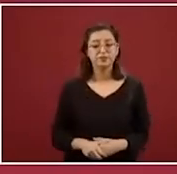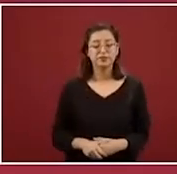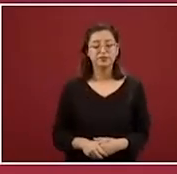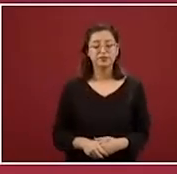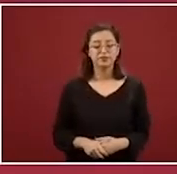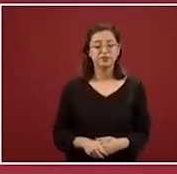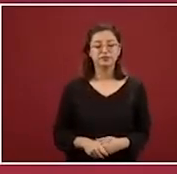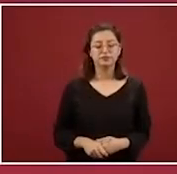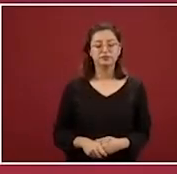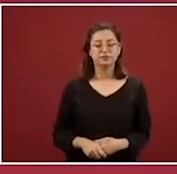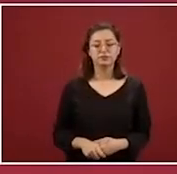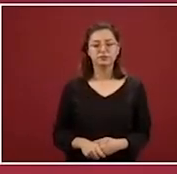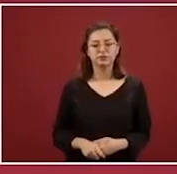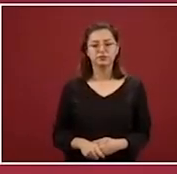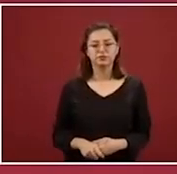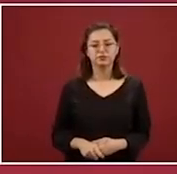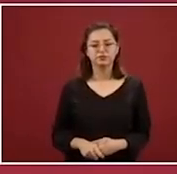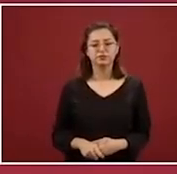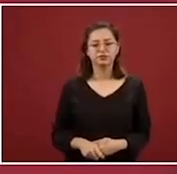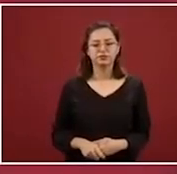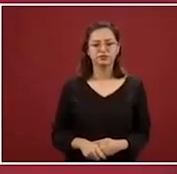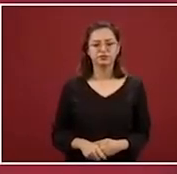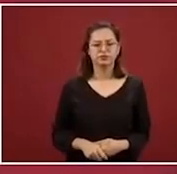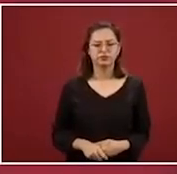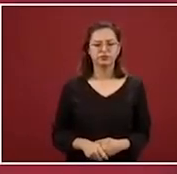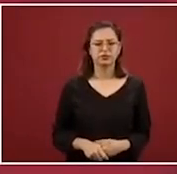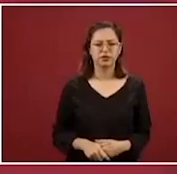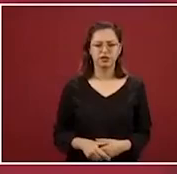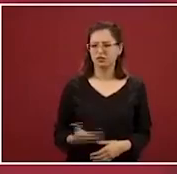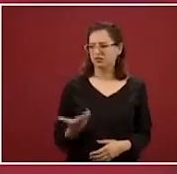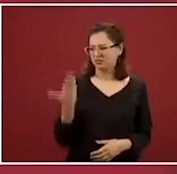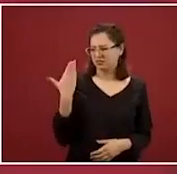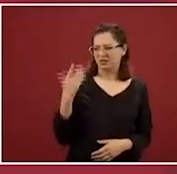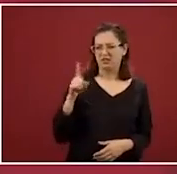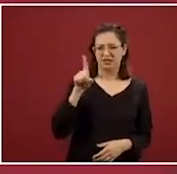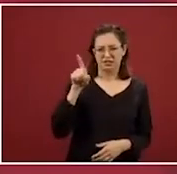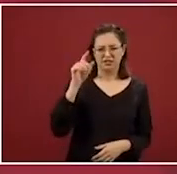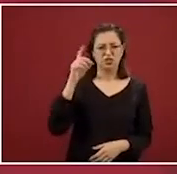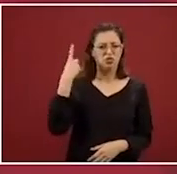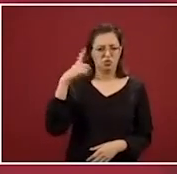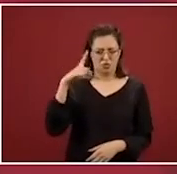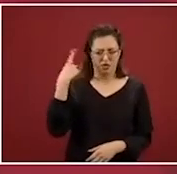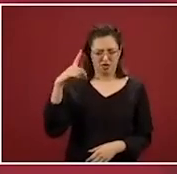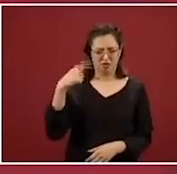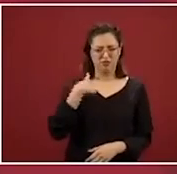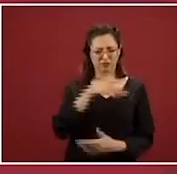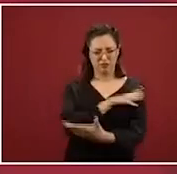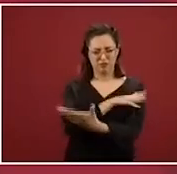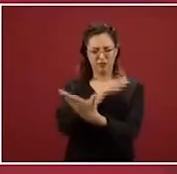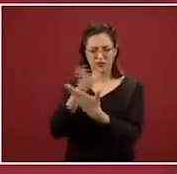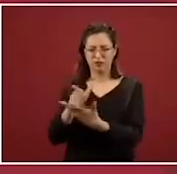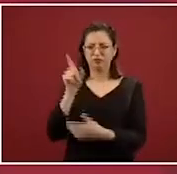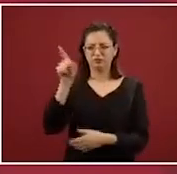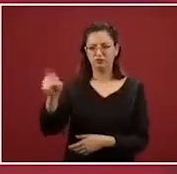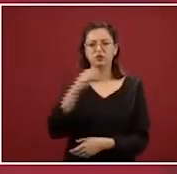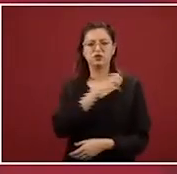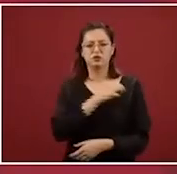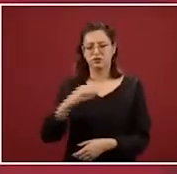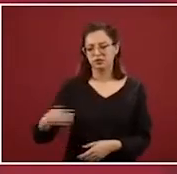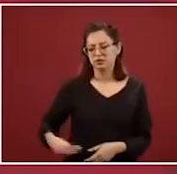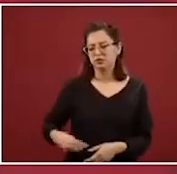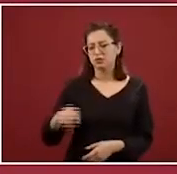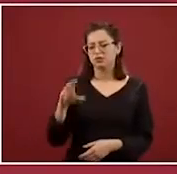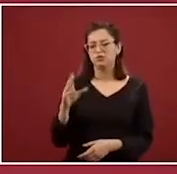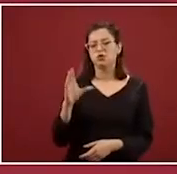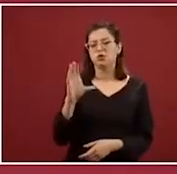Ahora que estuve en Durango, me fueron a ver de Cosolá,